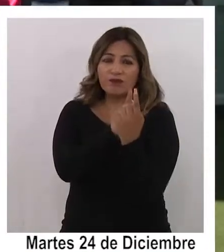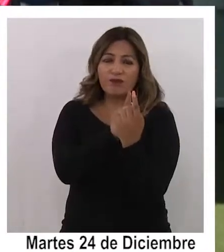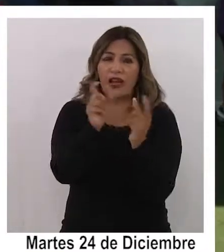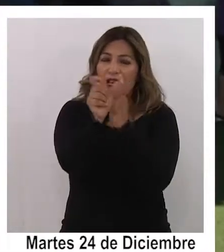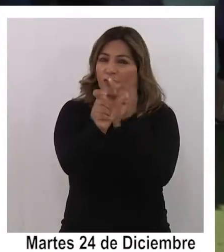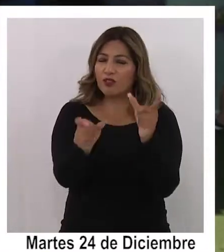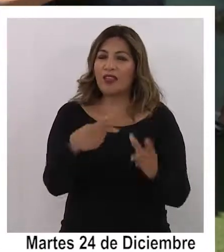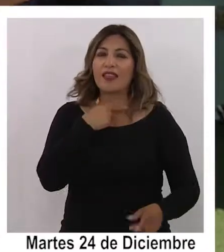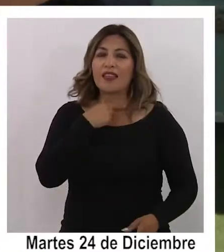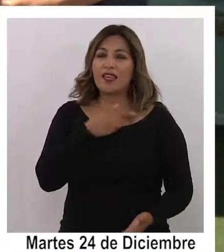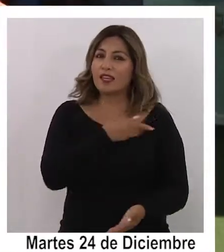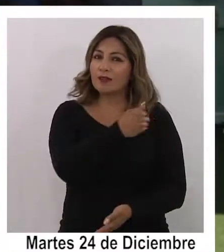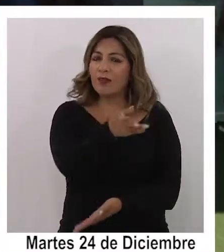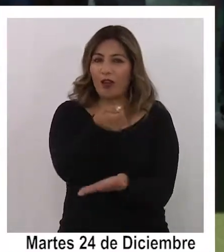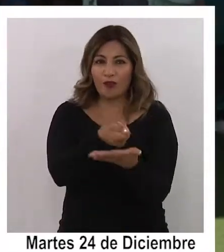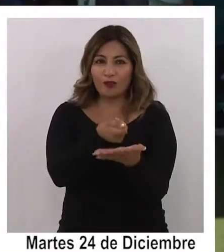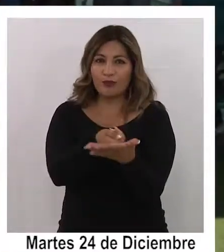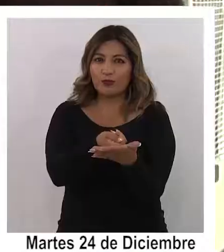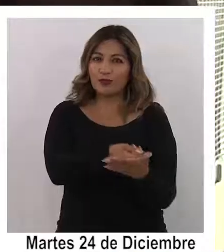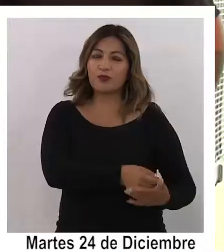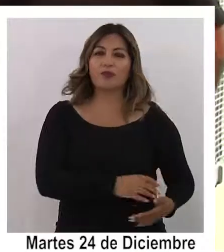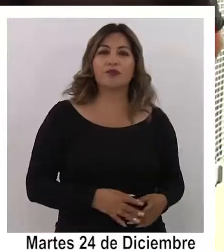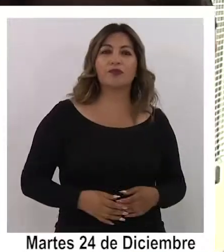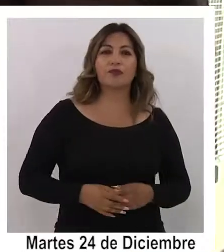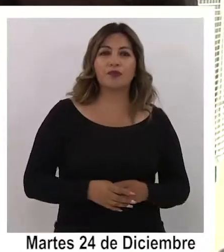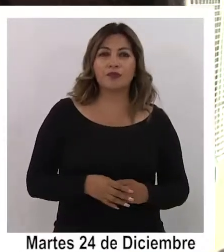personalizado a toda su clientela.